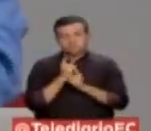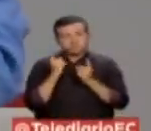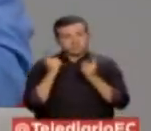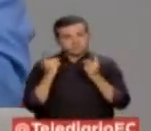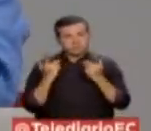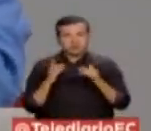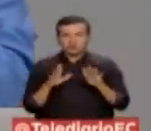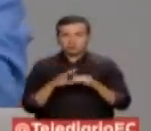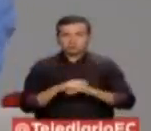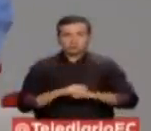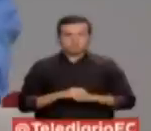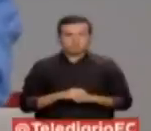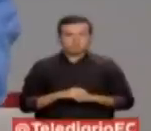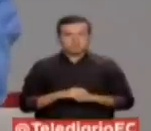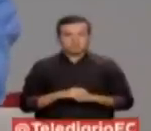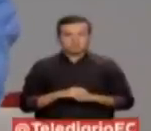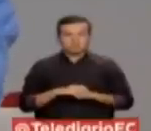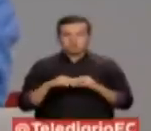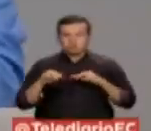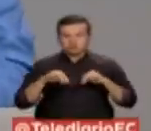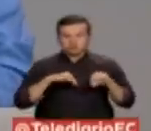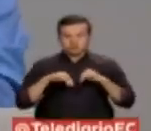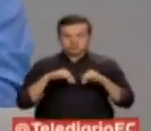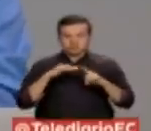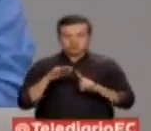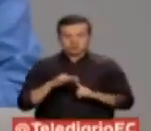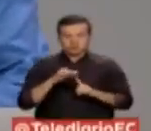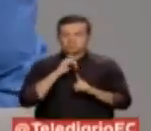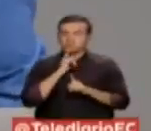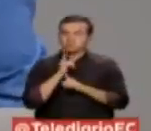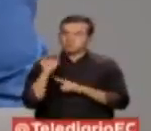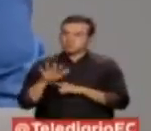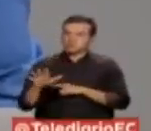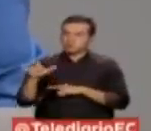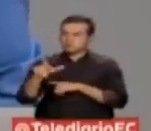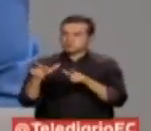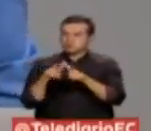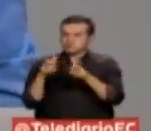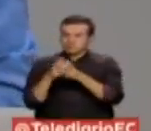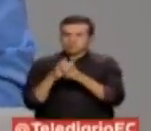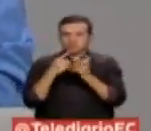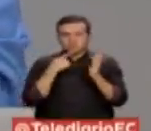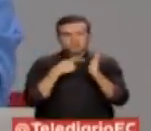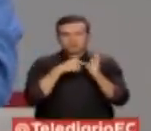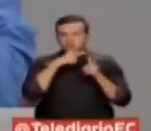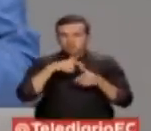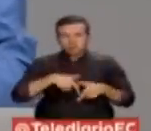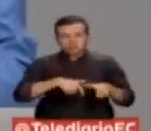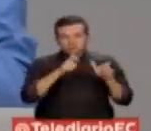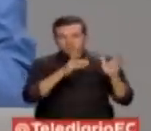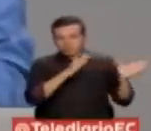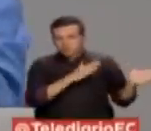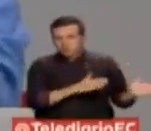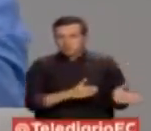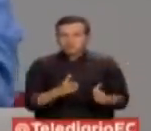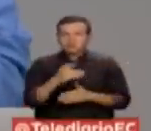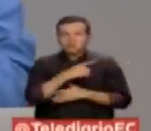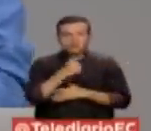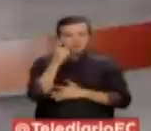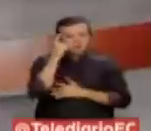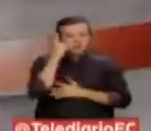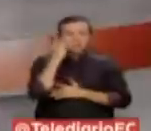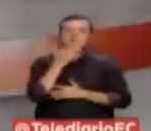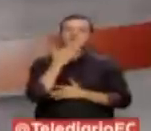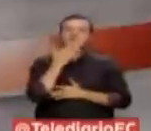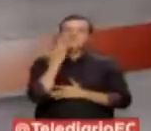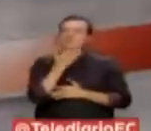ciertamente se demanda una movilización especial en en ciertas temporadas como la del carnaval pero le pregunto cómo están